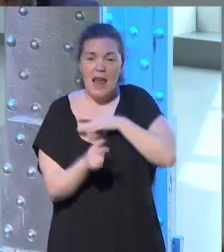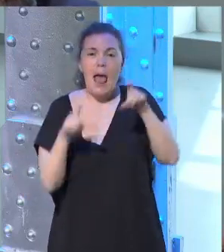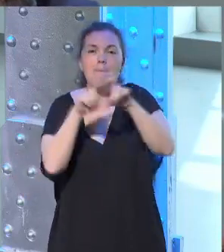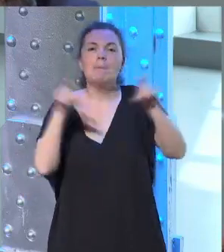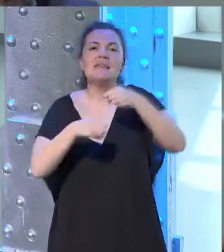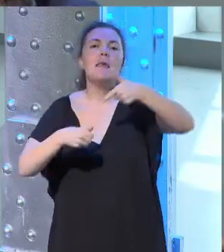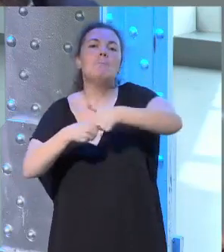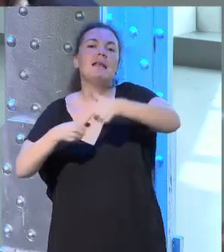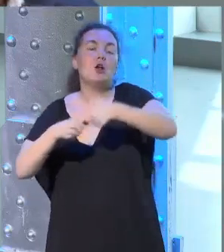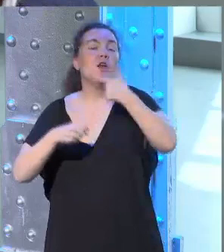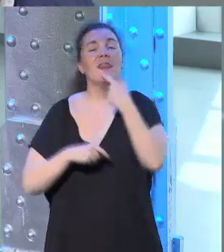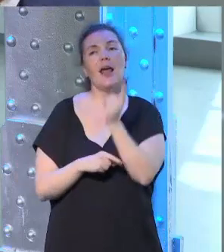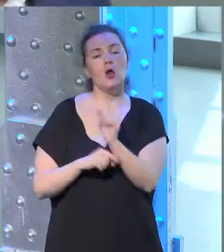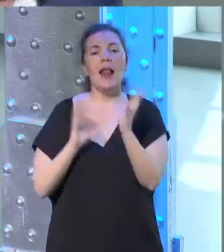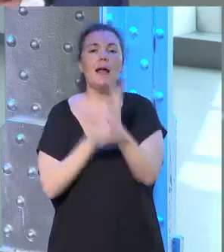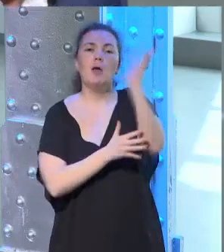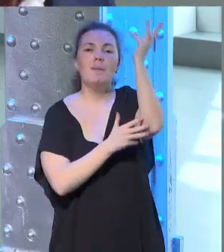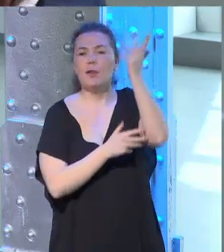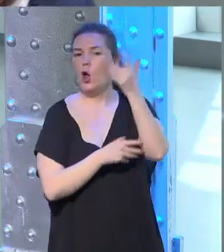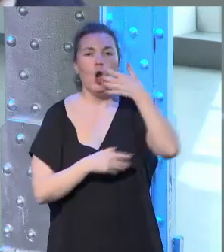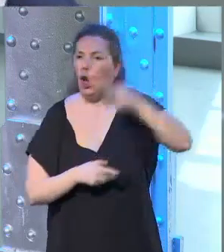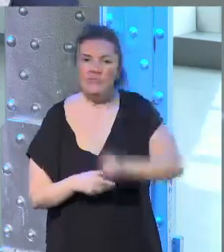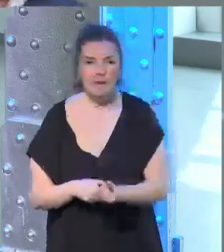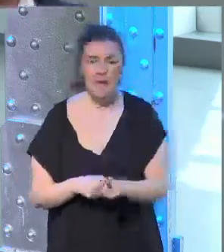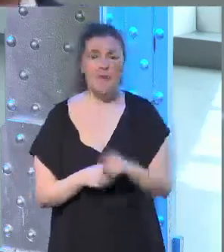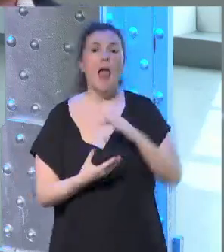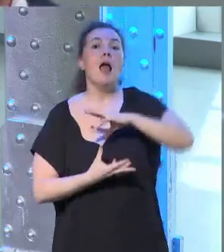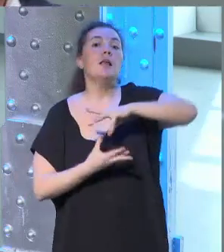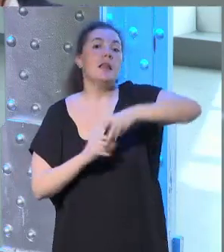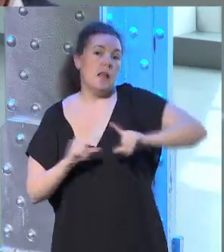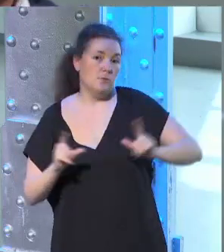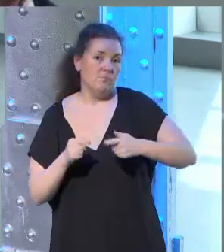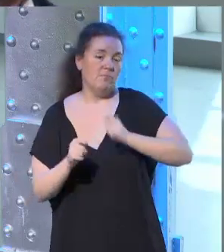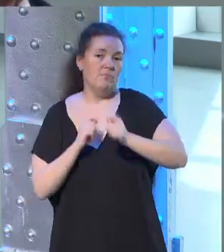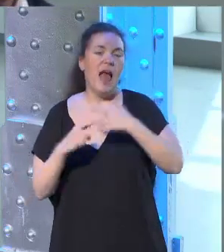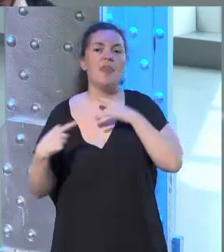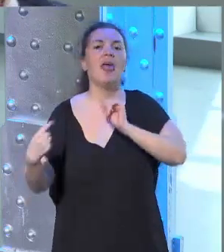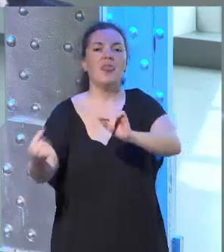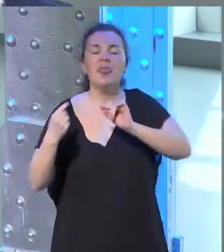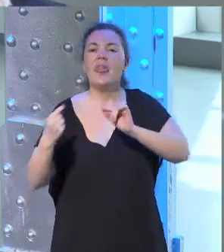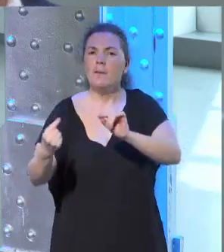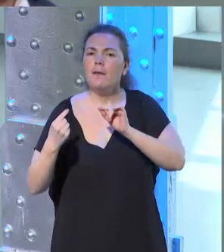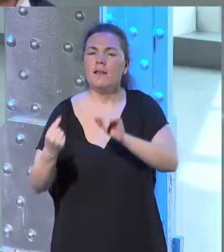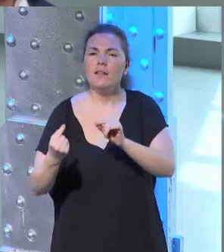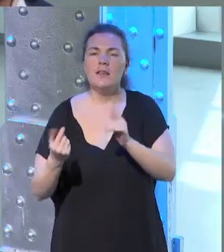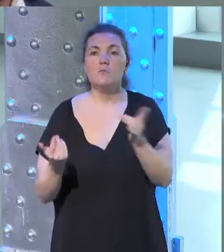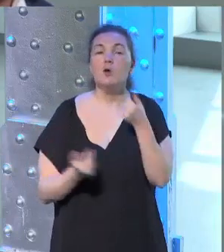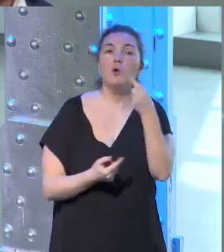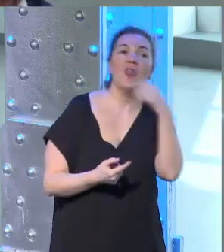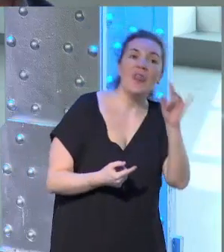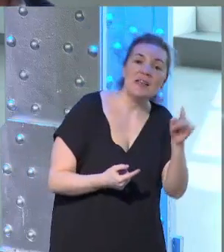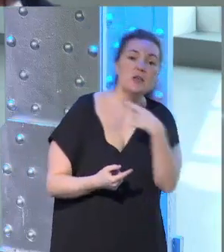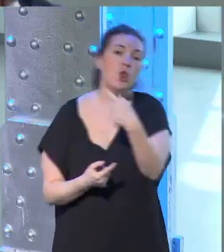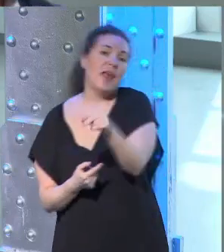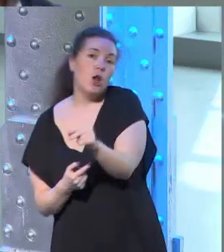diciendo que no, que el cambio climático no existía. Medios de comunicación fomentando debates en el sentido de bueno, unos dicen que sí y otros